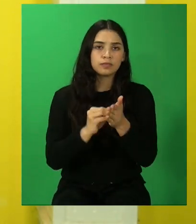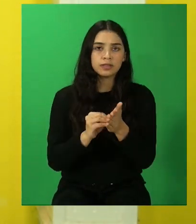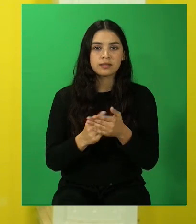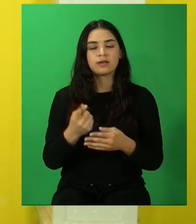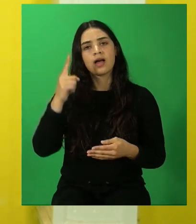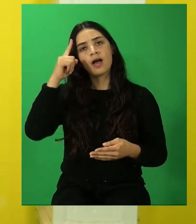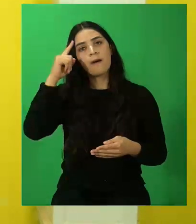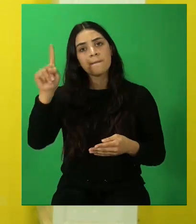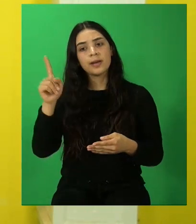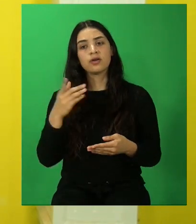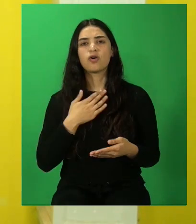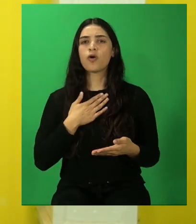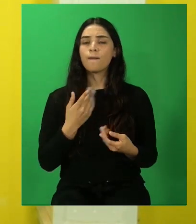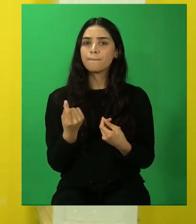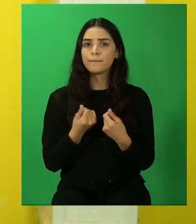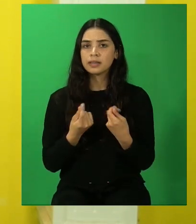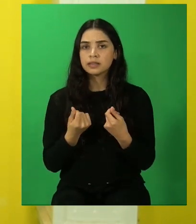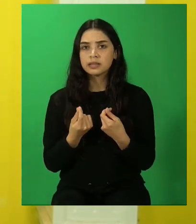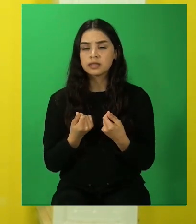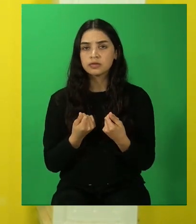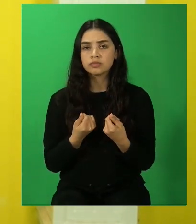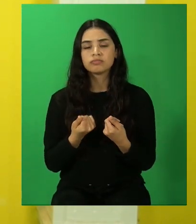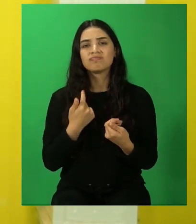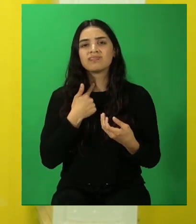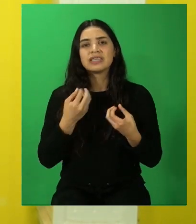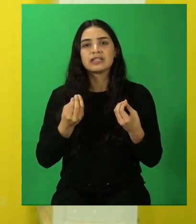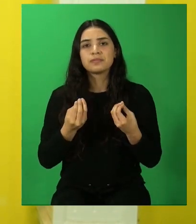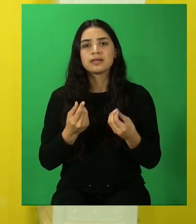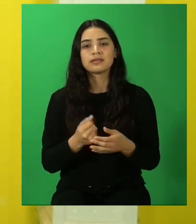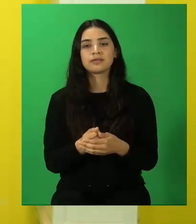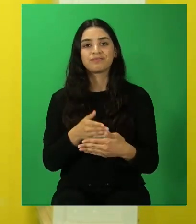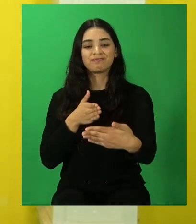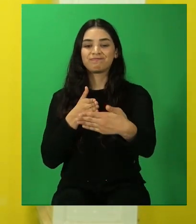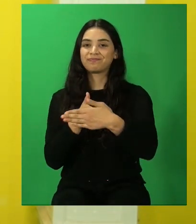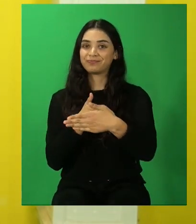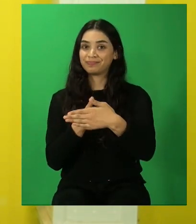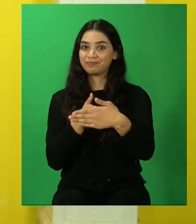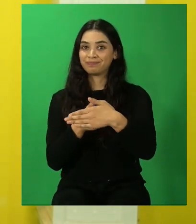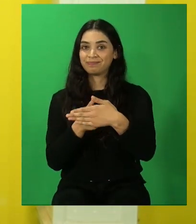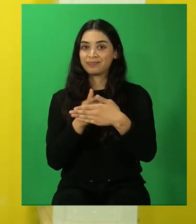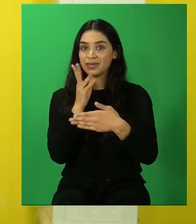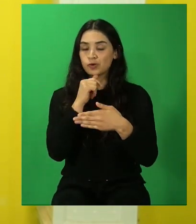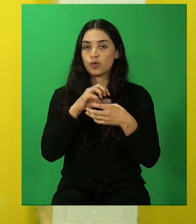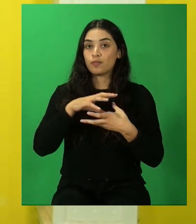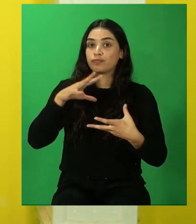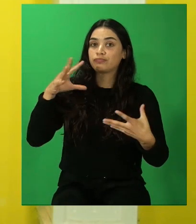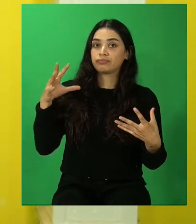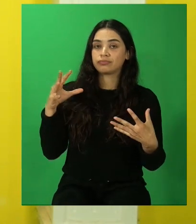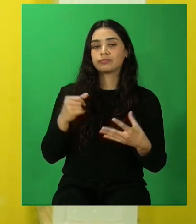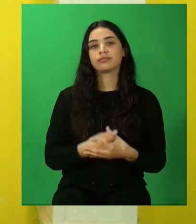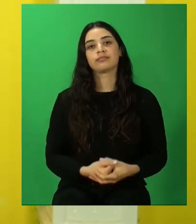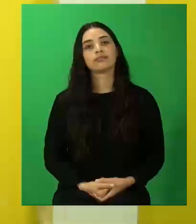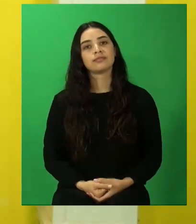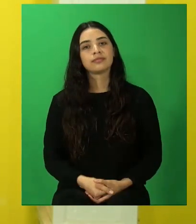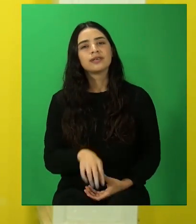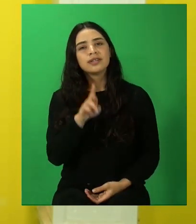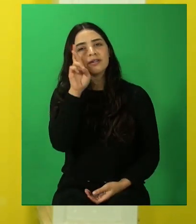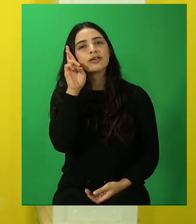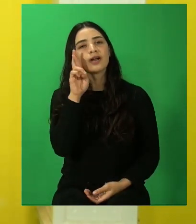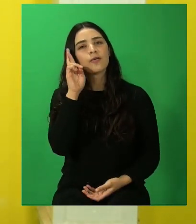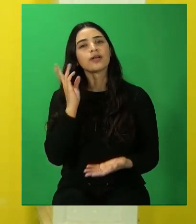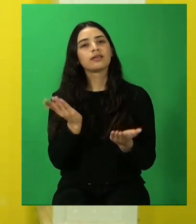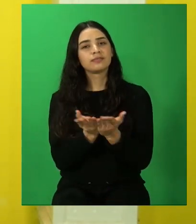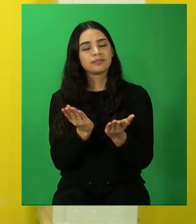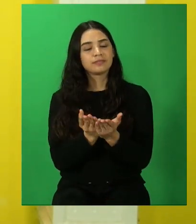mis recursos, o sea, el dinero, es limitado. ¿Ya? Eso es para que recuerden la